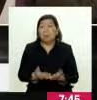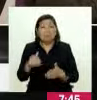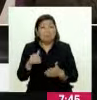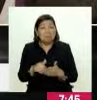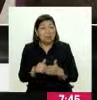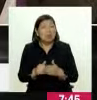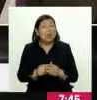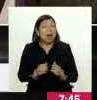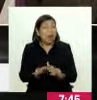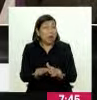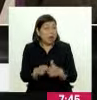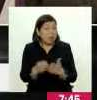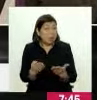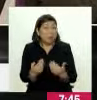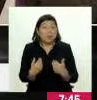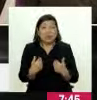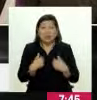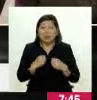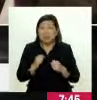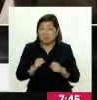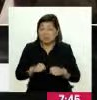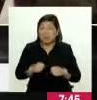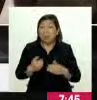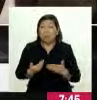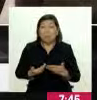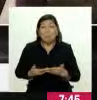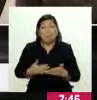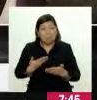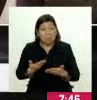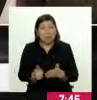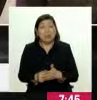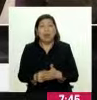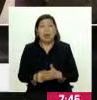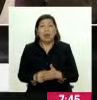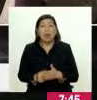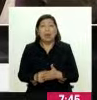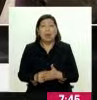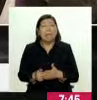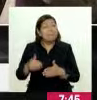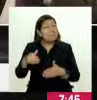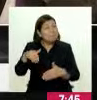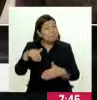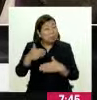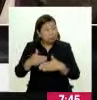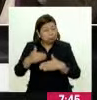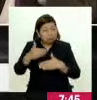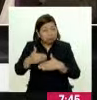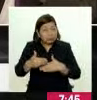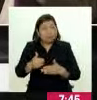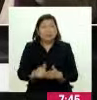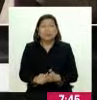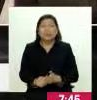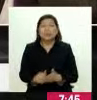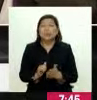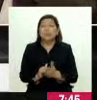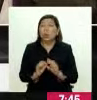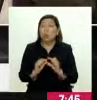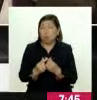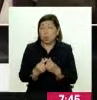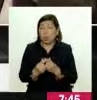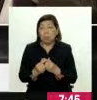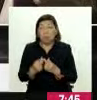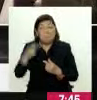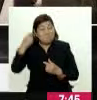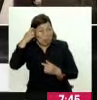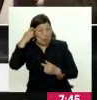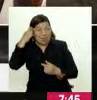muy alta, tendría menos posibilidades. Recordemos que, por ejemplo, una de las vallas que hay para conservar la inscripción de los partidos ante registro de